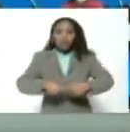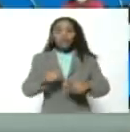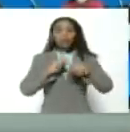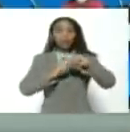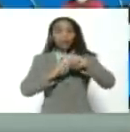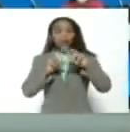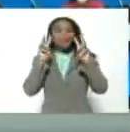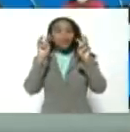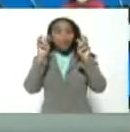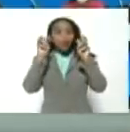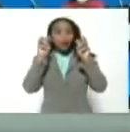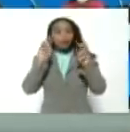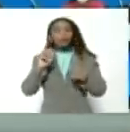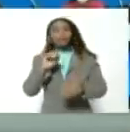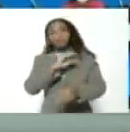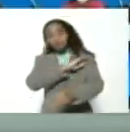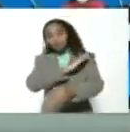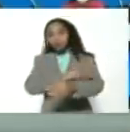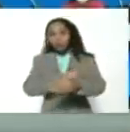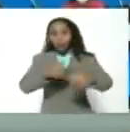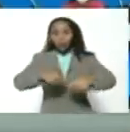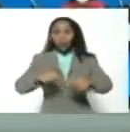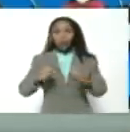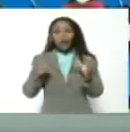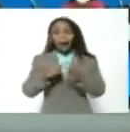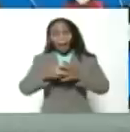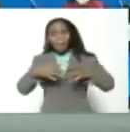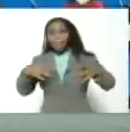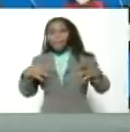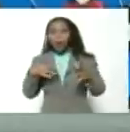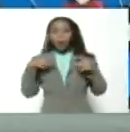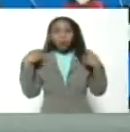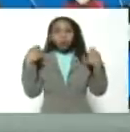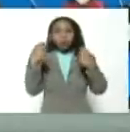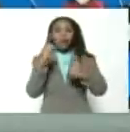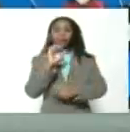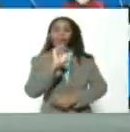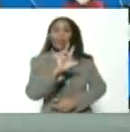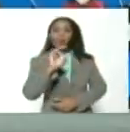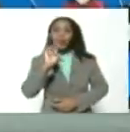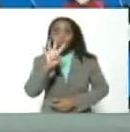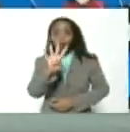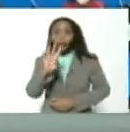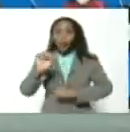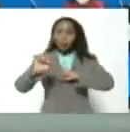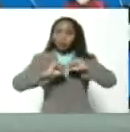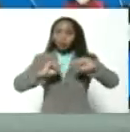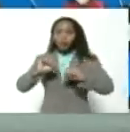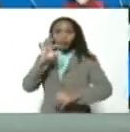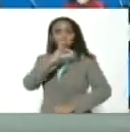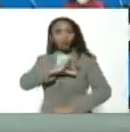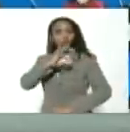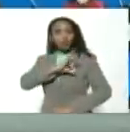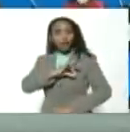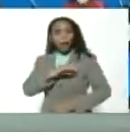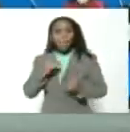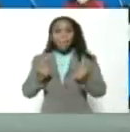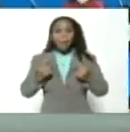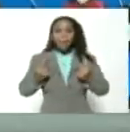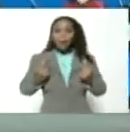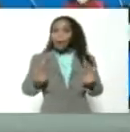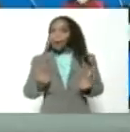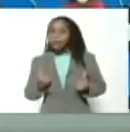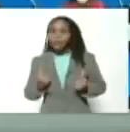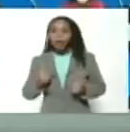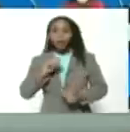de nuevas fuerzas en todos los campos populares. Más de 34 movimientos sociales han activado